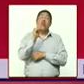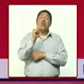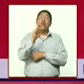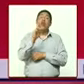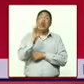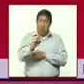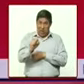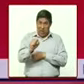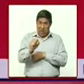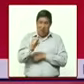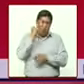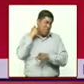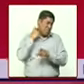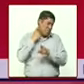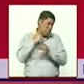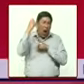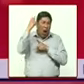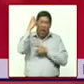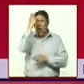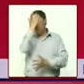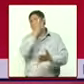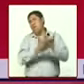siendo afectado por el fuego.